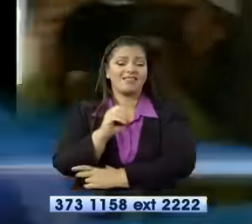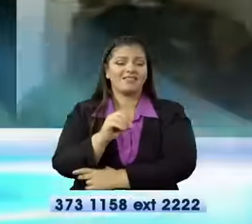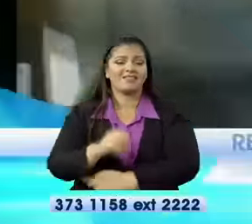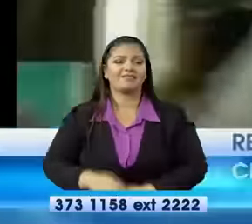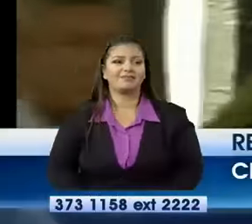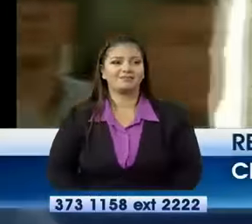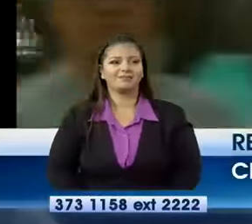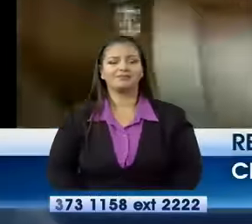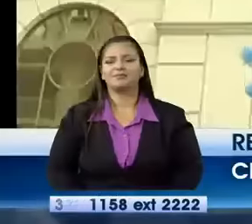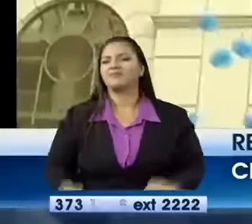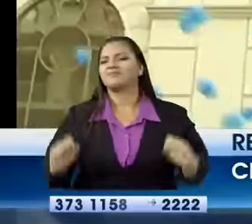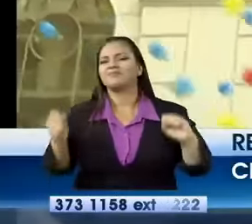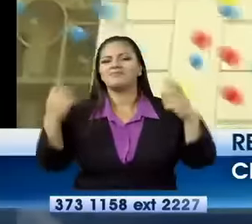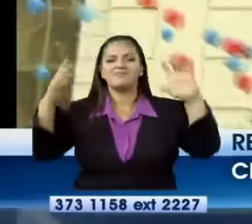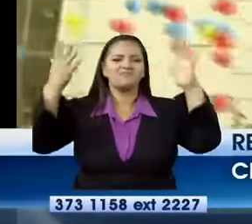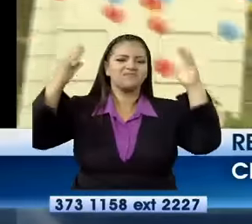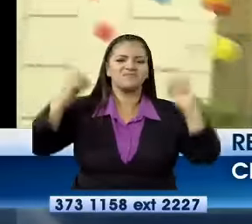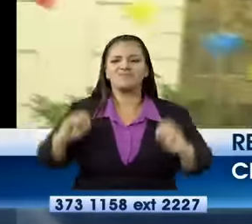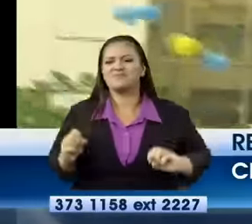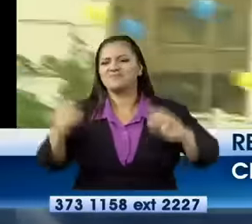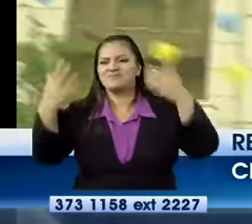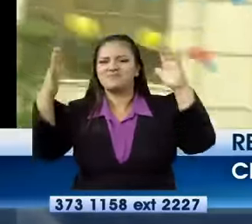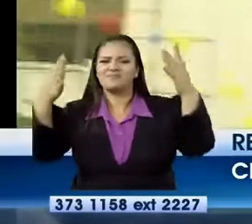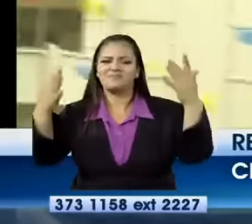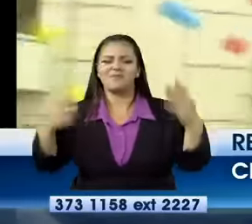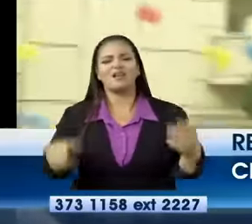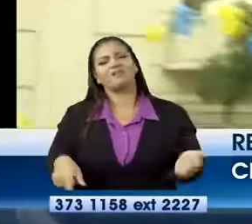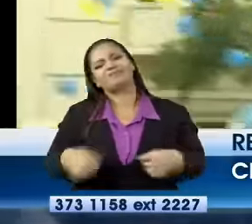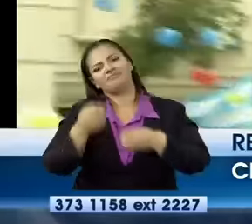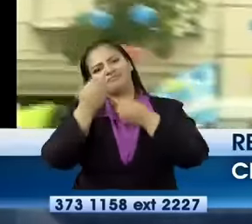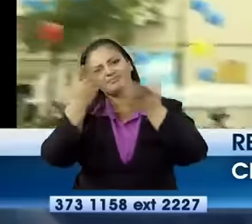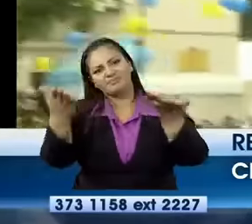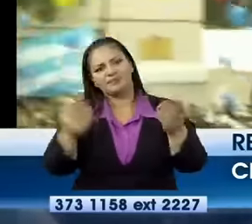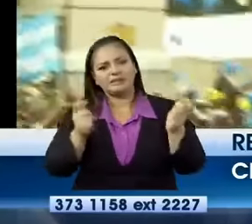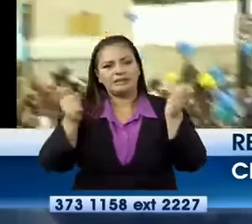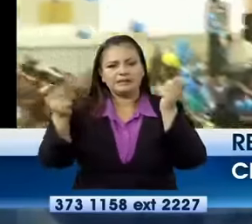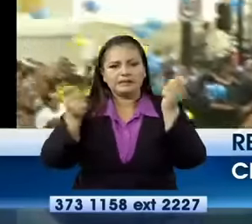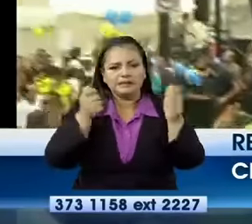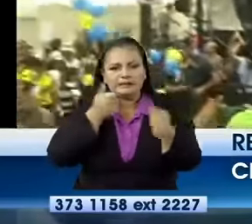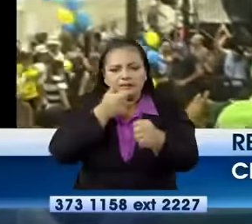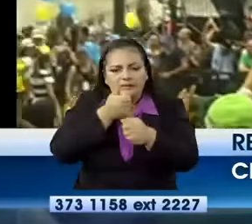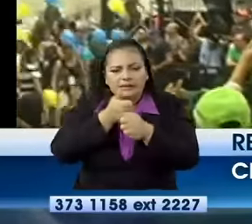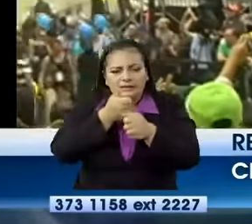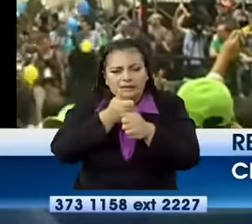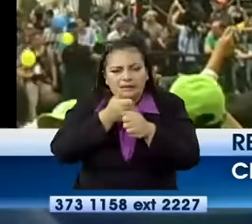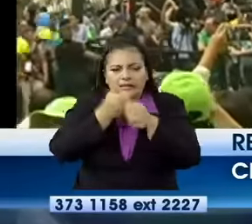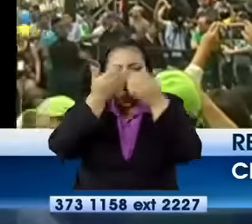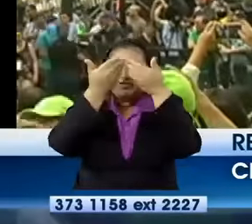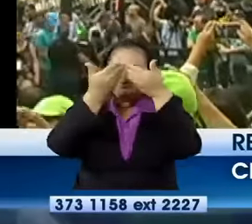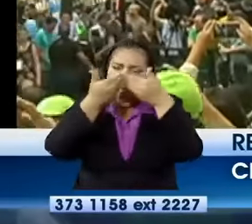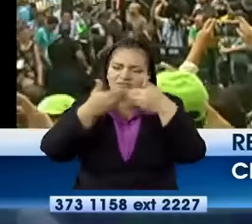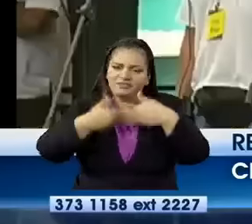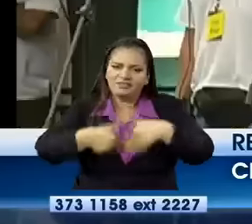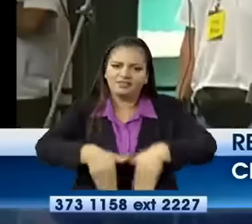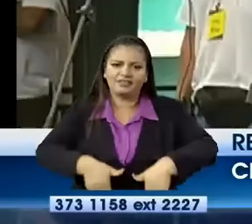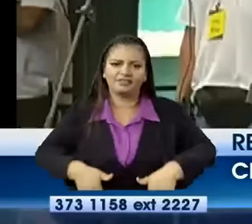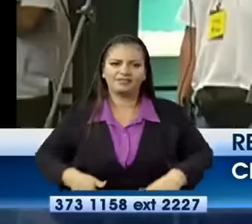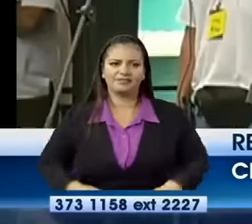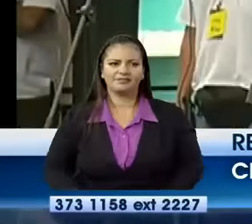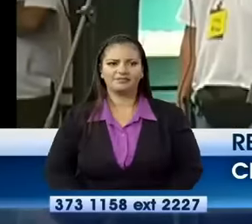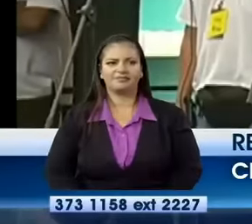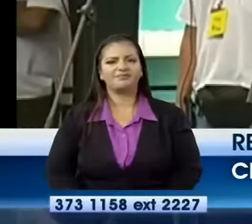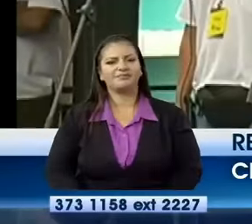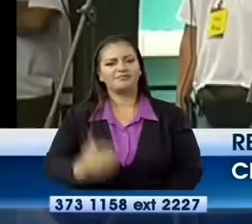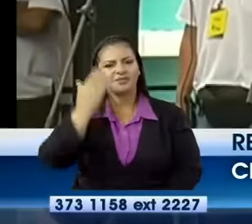aprovechó para despedirse Pues acotó que este sería uno de los últimos eventos en su mandato sabemos que